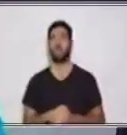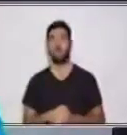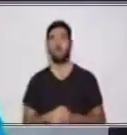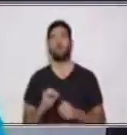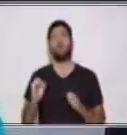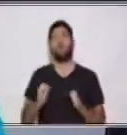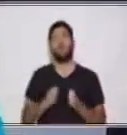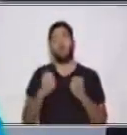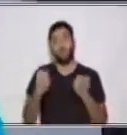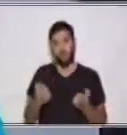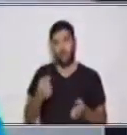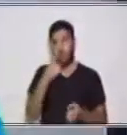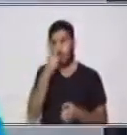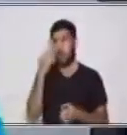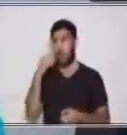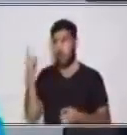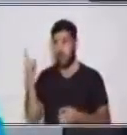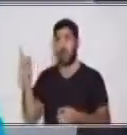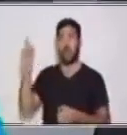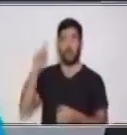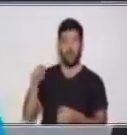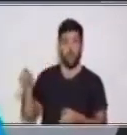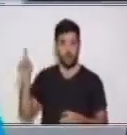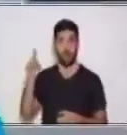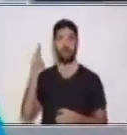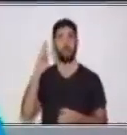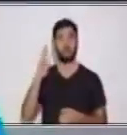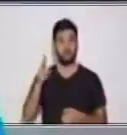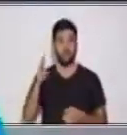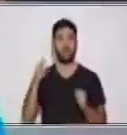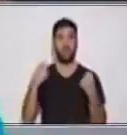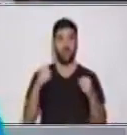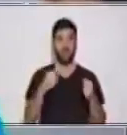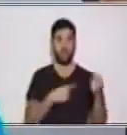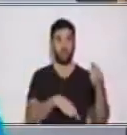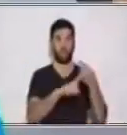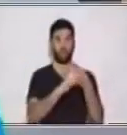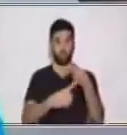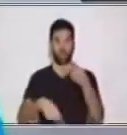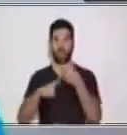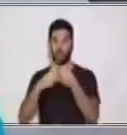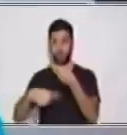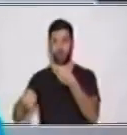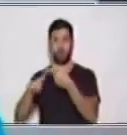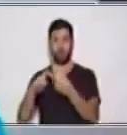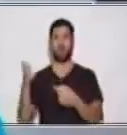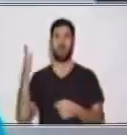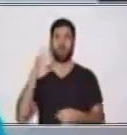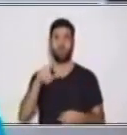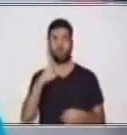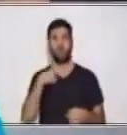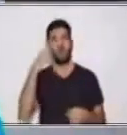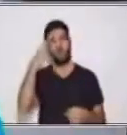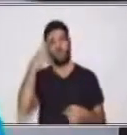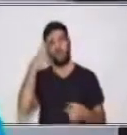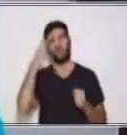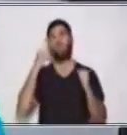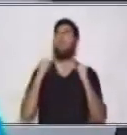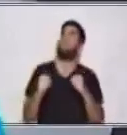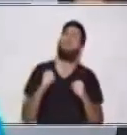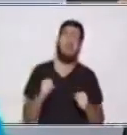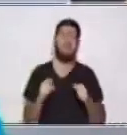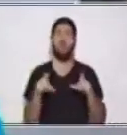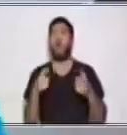Toma esto como guía para trabajar siempre la suma interna de los triángulos y nunca tendrás problema en el área trigonométrica de